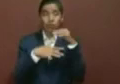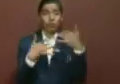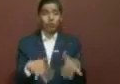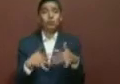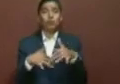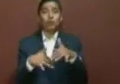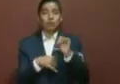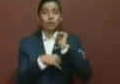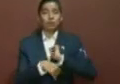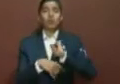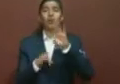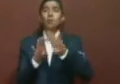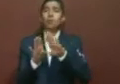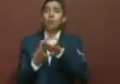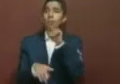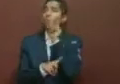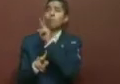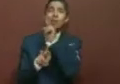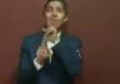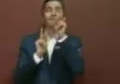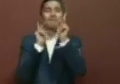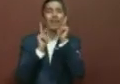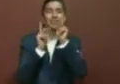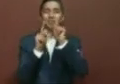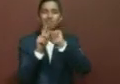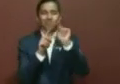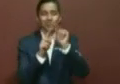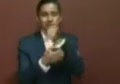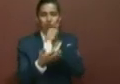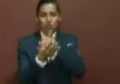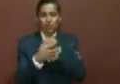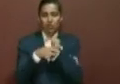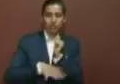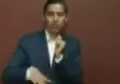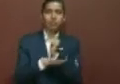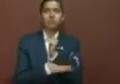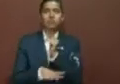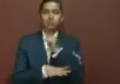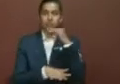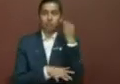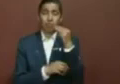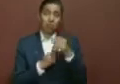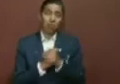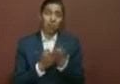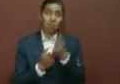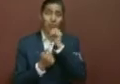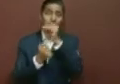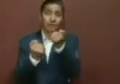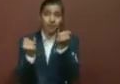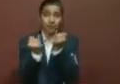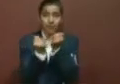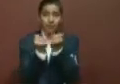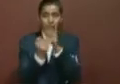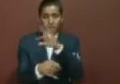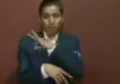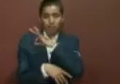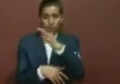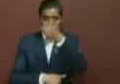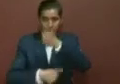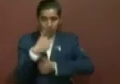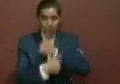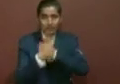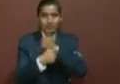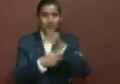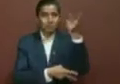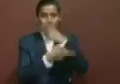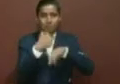de la capital, sino de los diferentes recorridos que habrá en la ciudad, y también a poder participar y